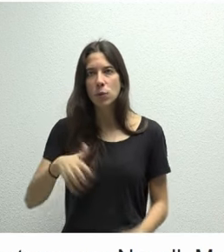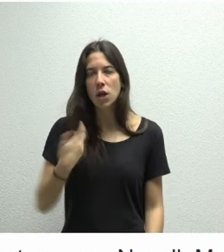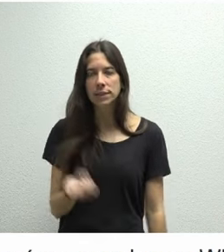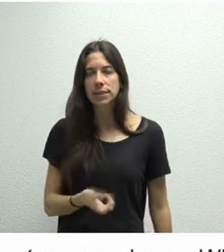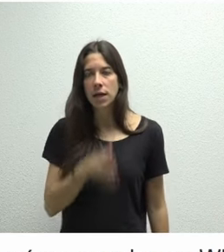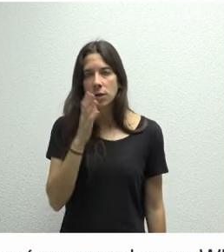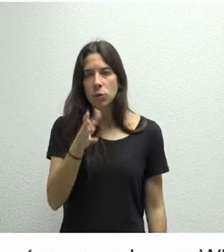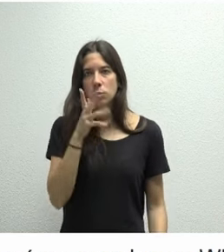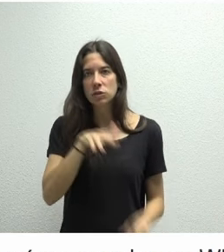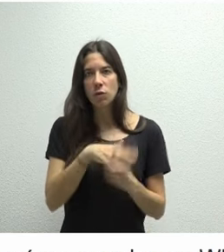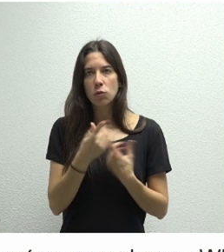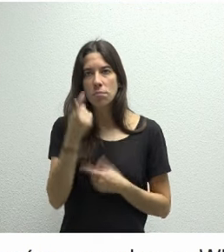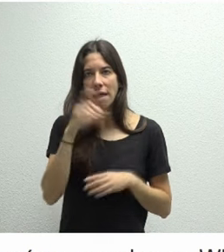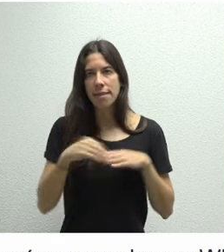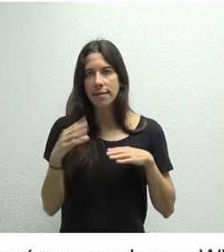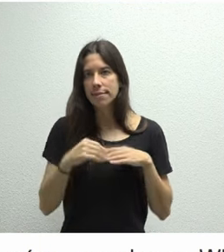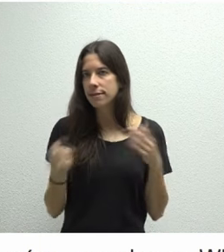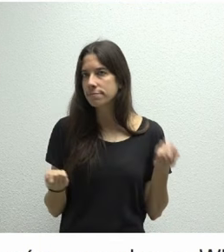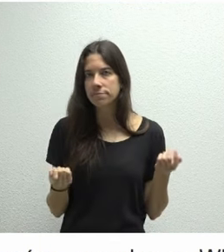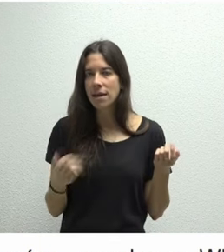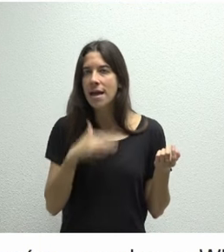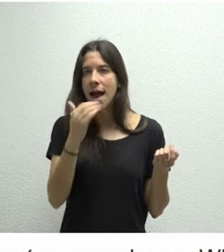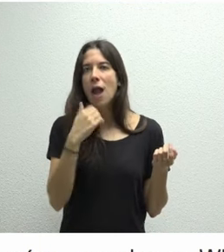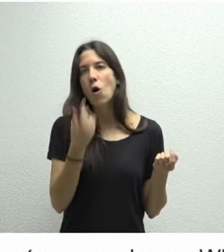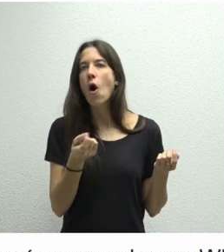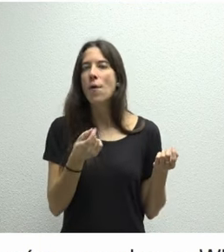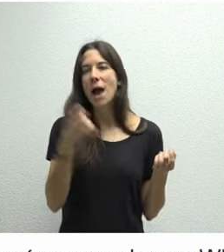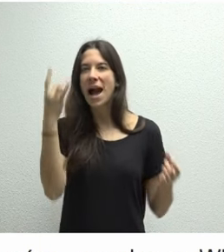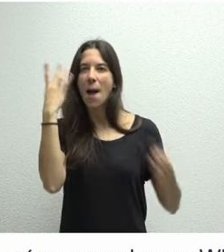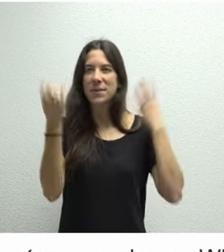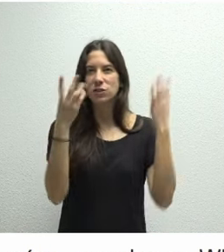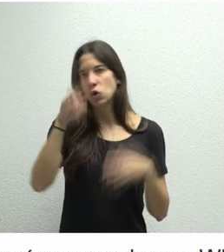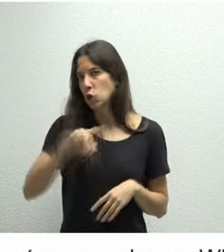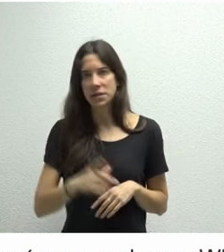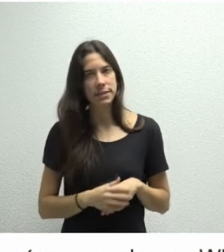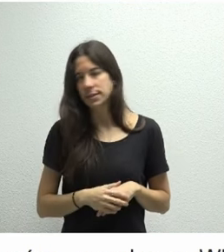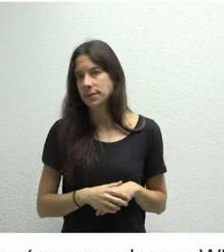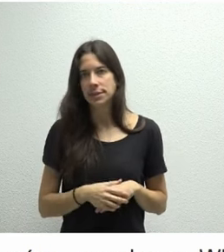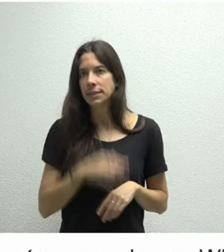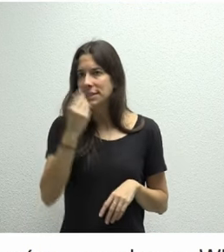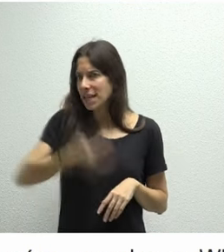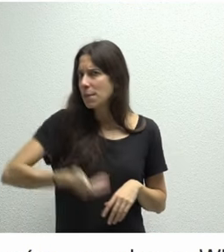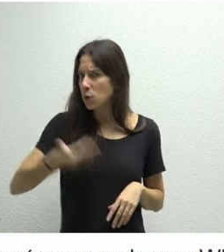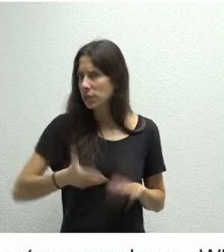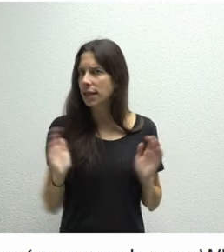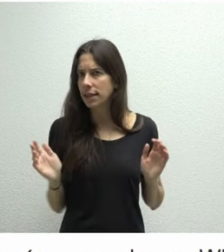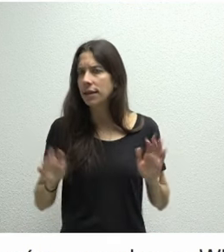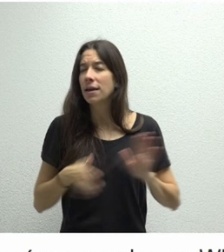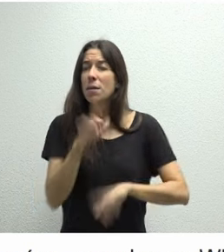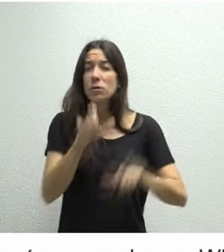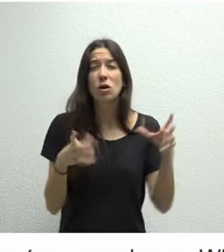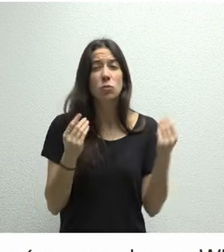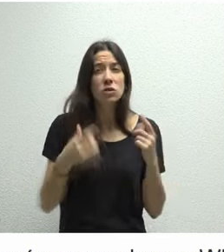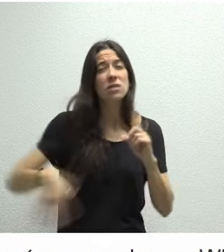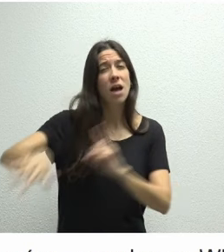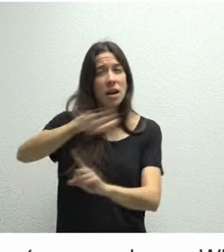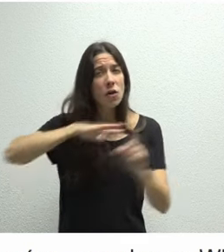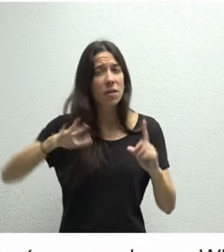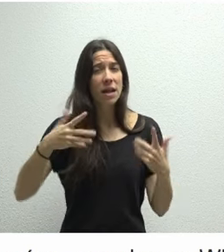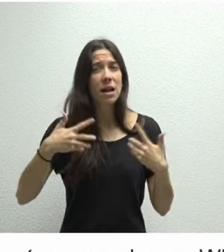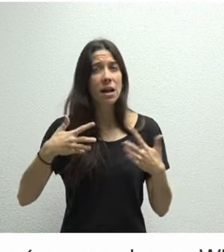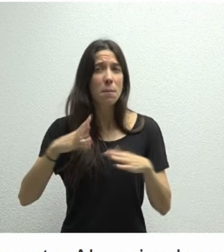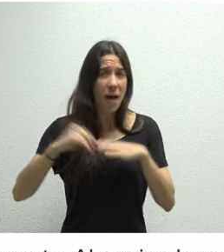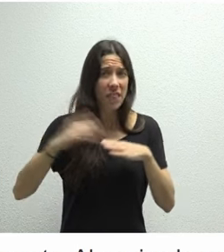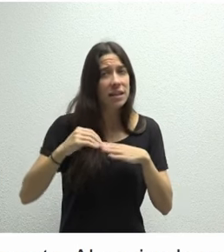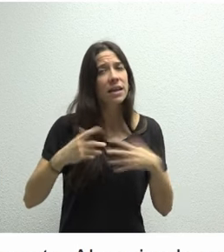situación de un paciente no es nada gratuito no es nada caprichoso vale hay mucha gente alrededor de ese paciente que lo está pasando mal y